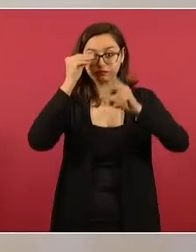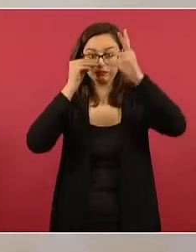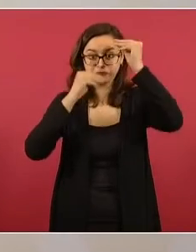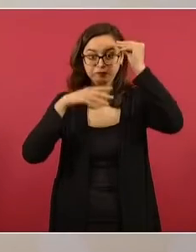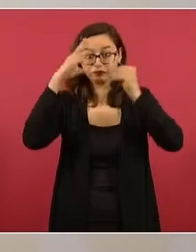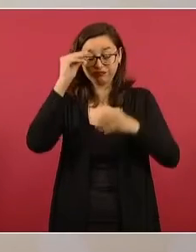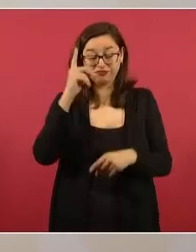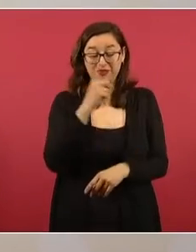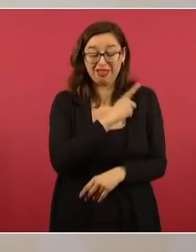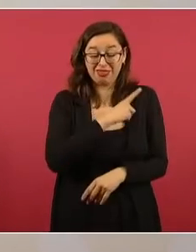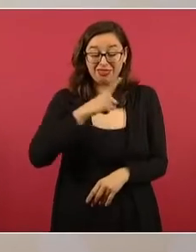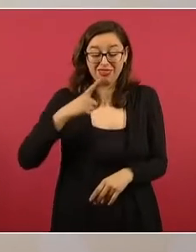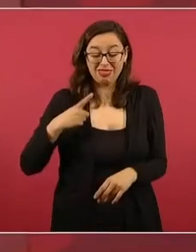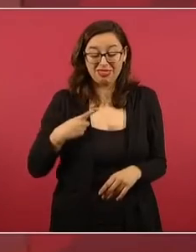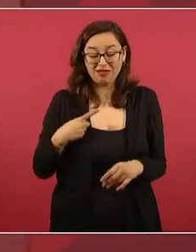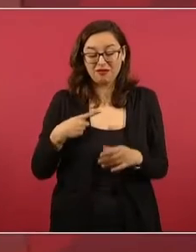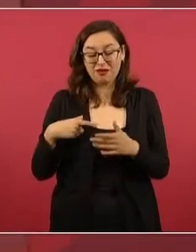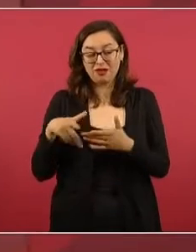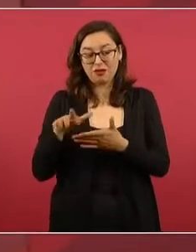más humildad